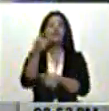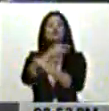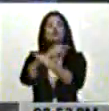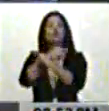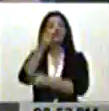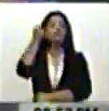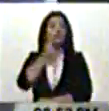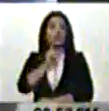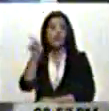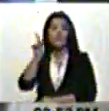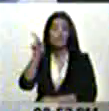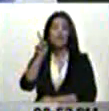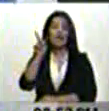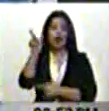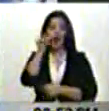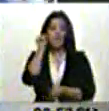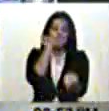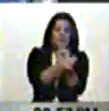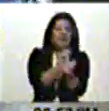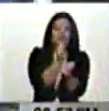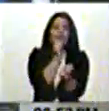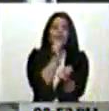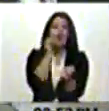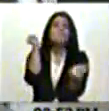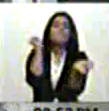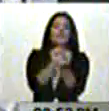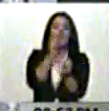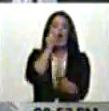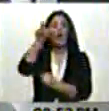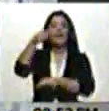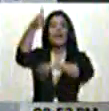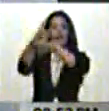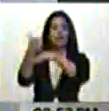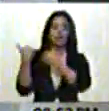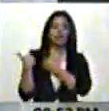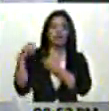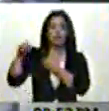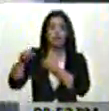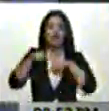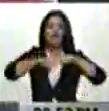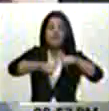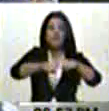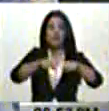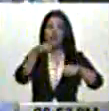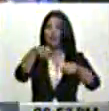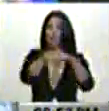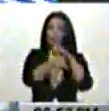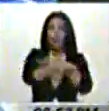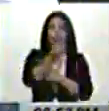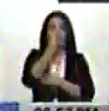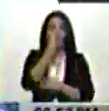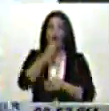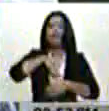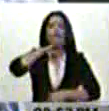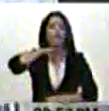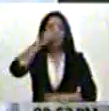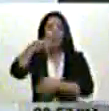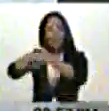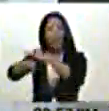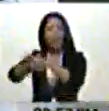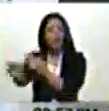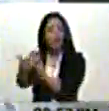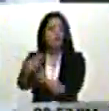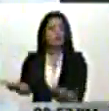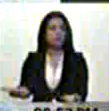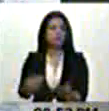saliendo el gerente, ahí fueron incautados una cantidad importante de identidad